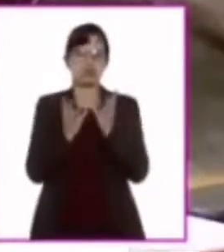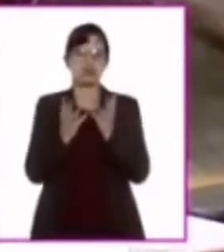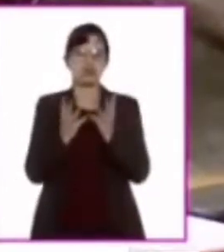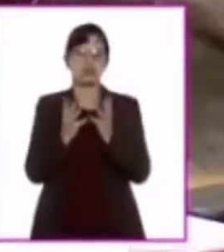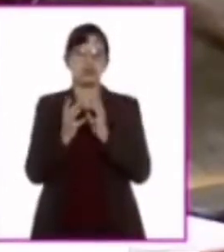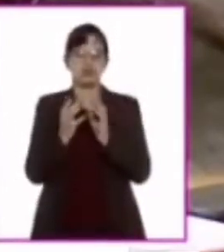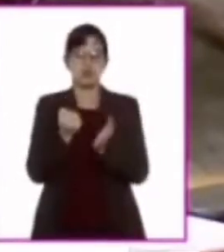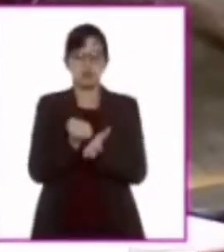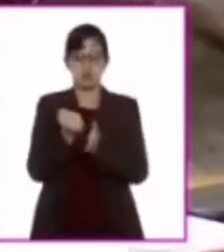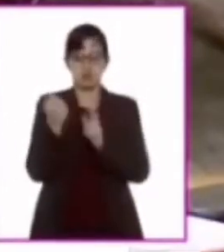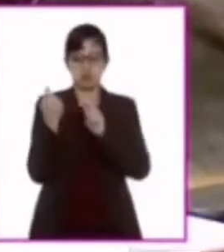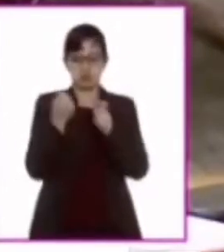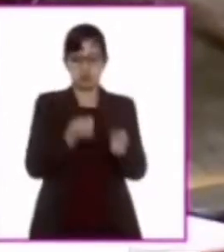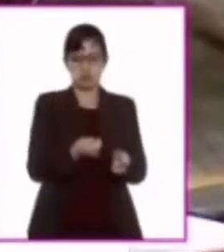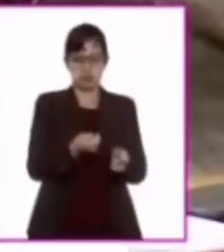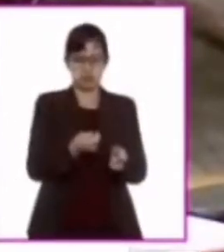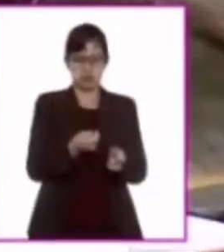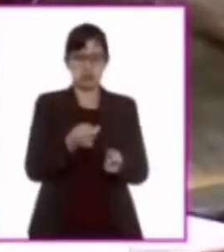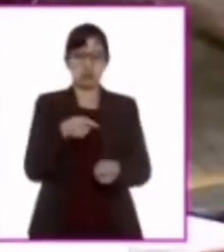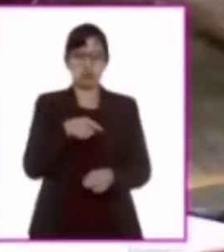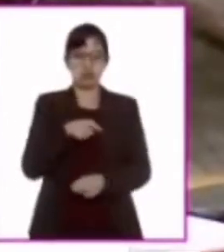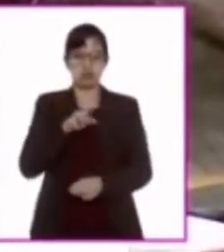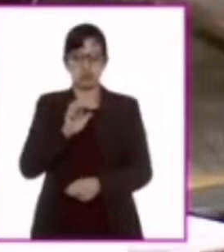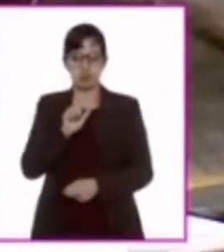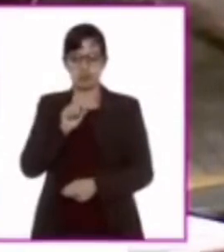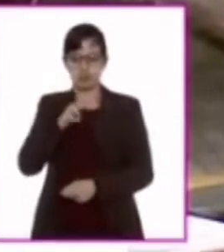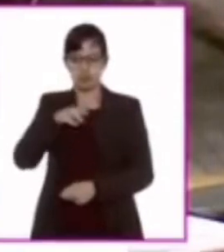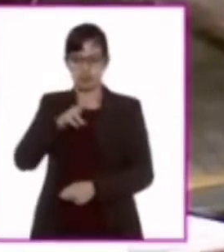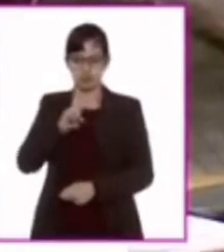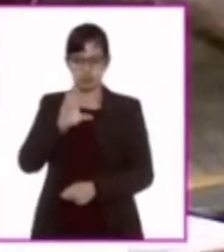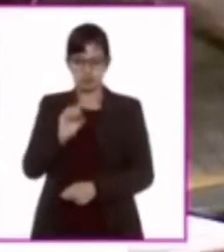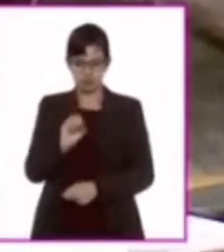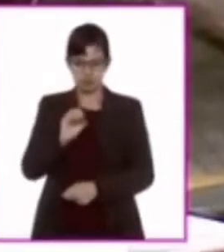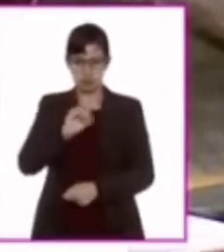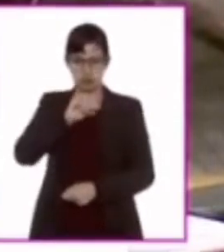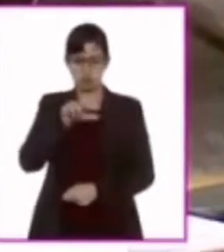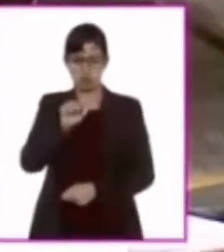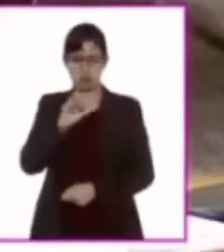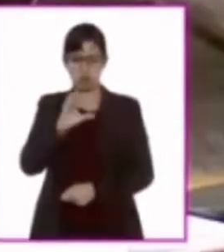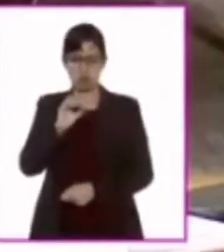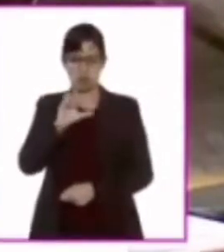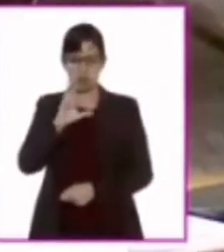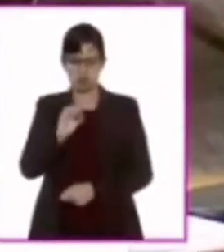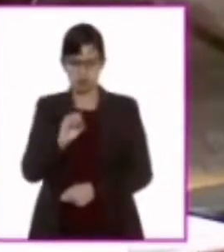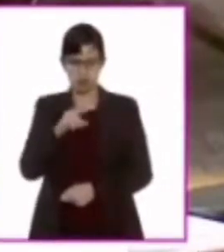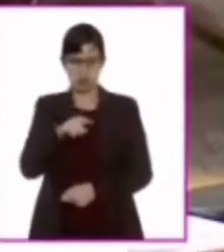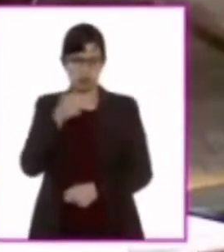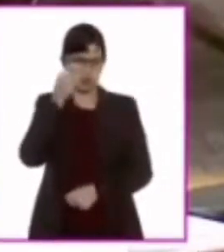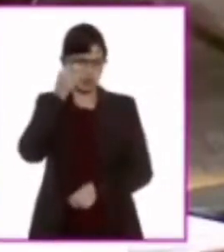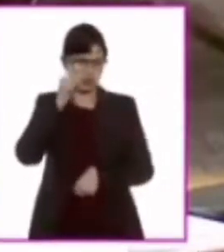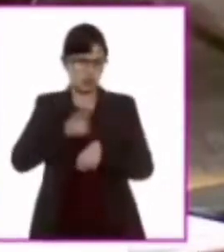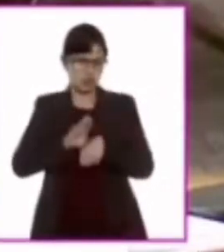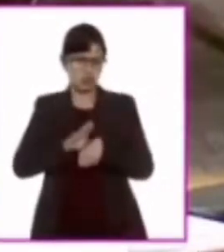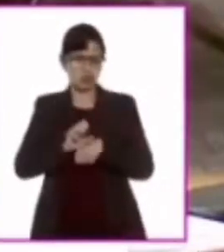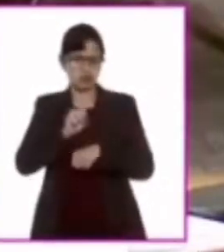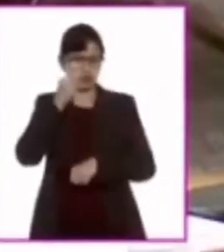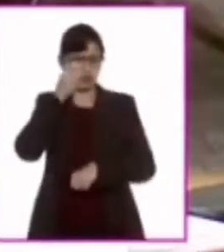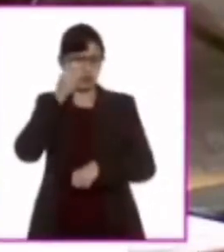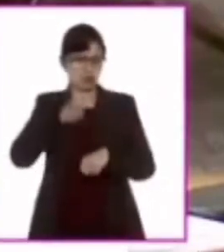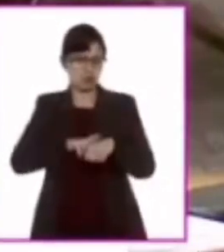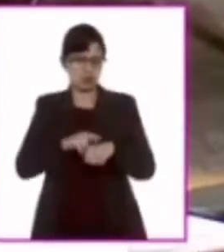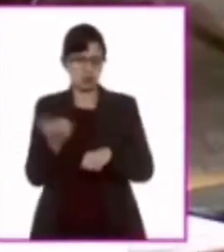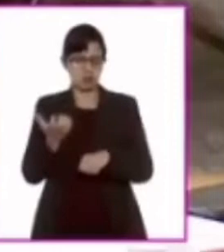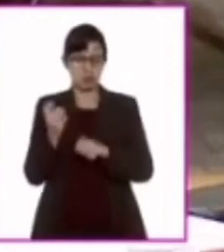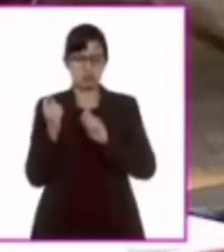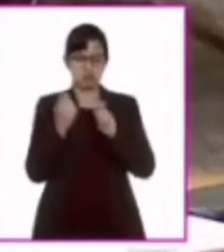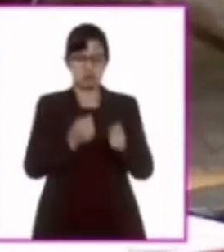designación del cce edmundo jacobo molina como titular de la escritura ejecutiva del instituto nacional electoral por un nuevo período